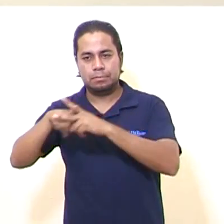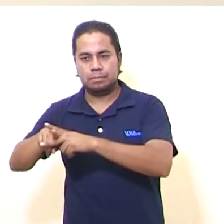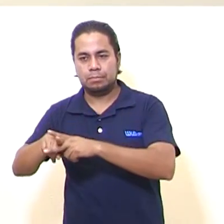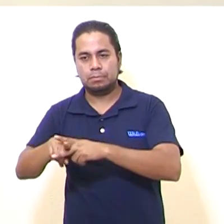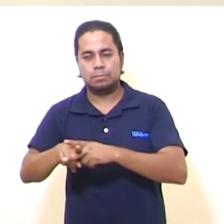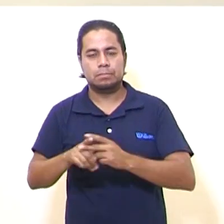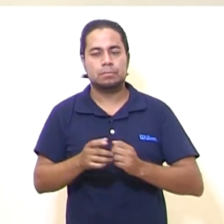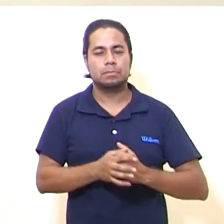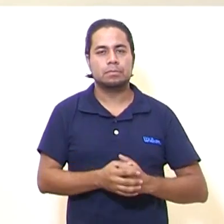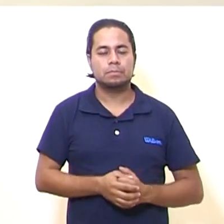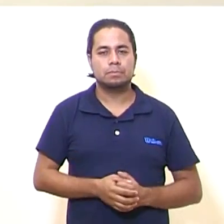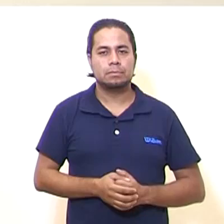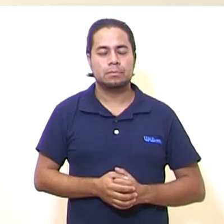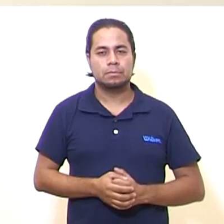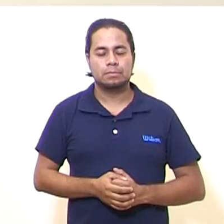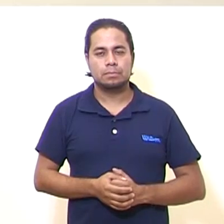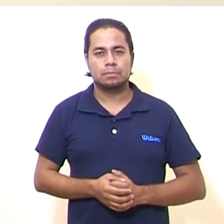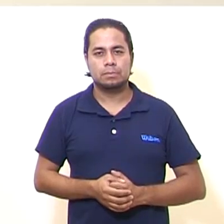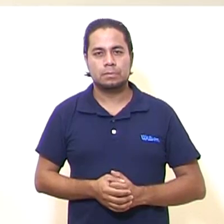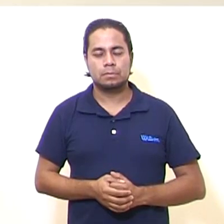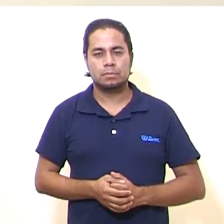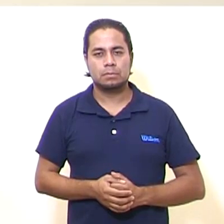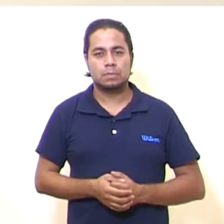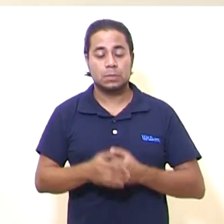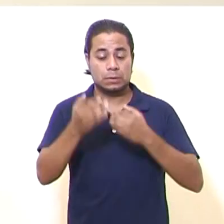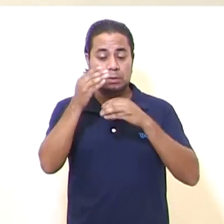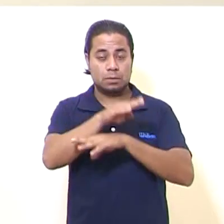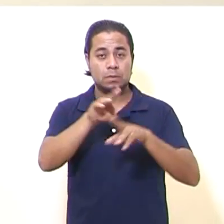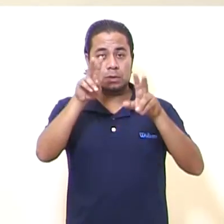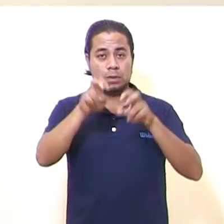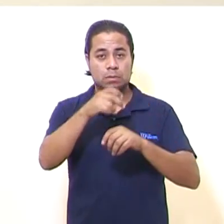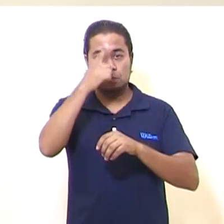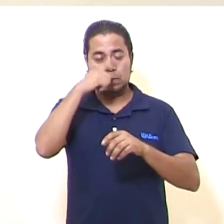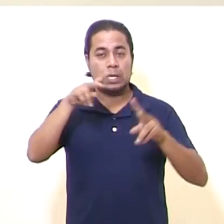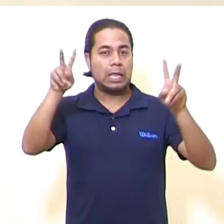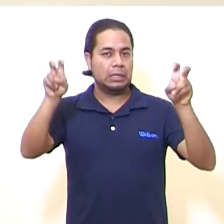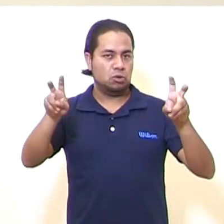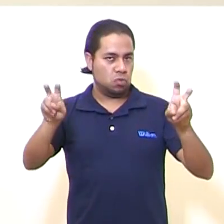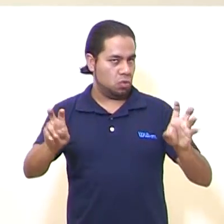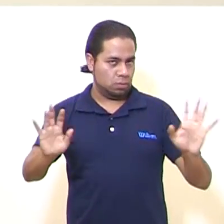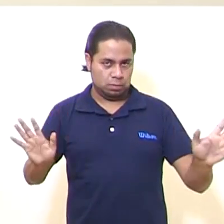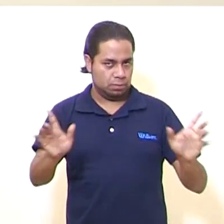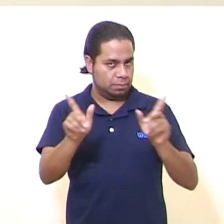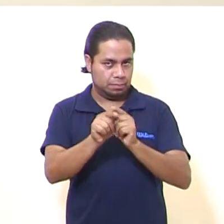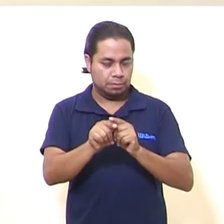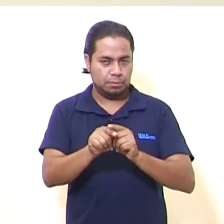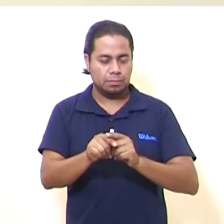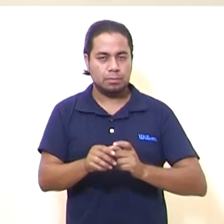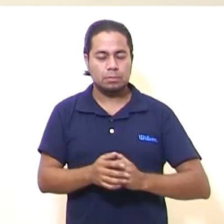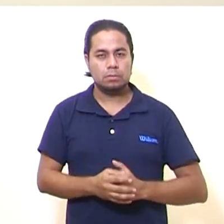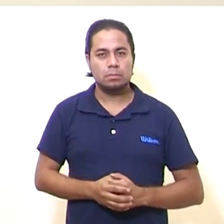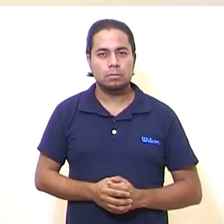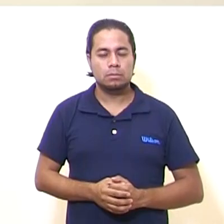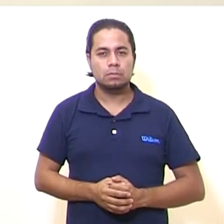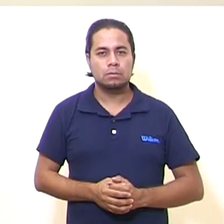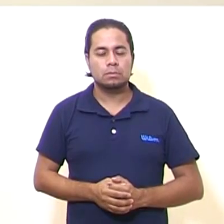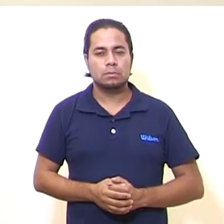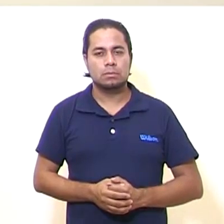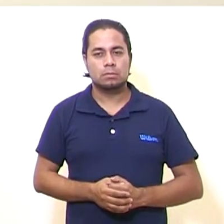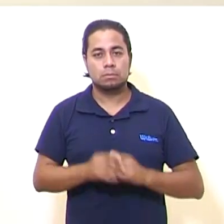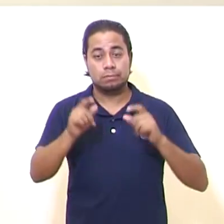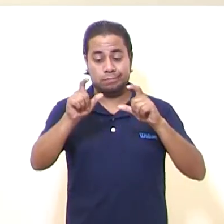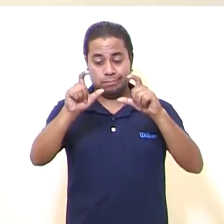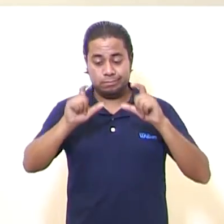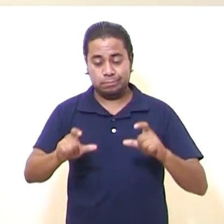las minúsculas, ¿sale? En relación a los títulos. Ahora bien, vámonos con la